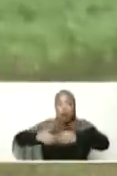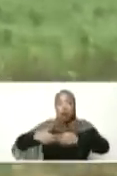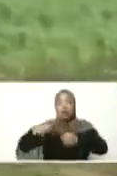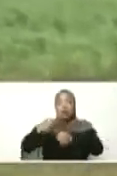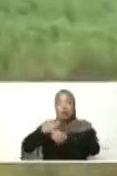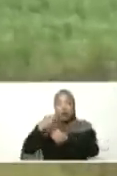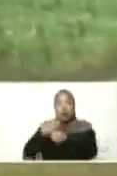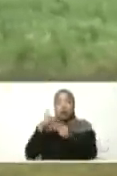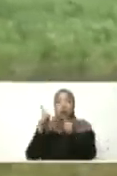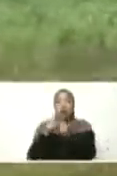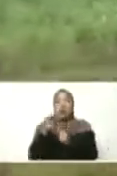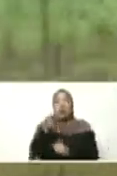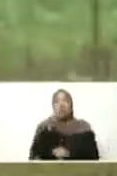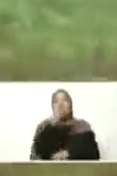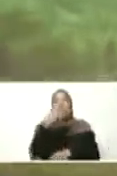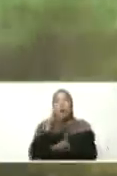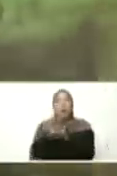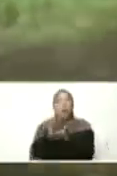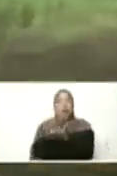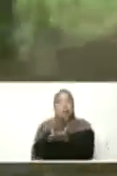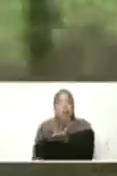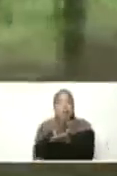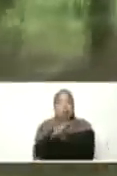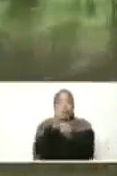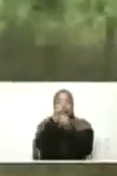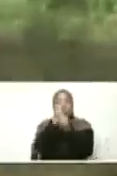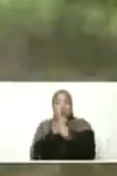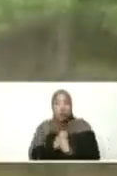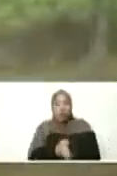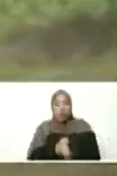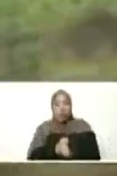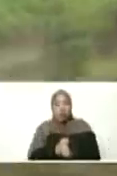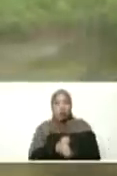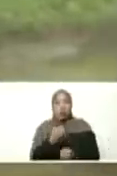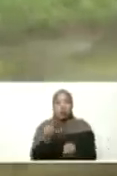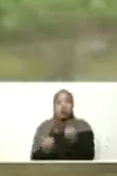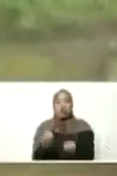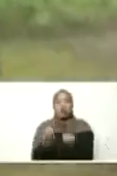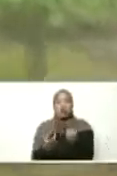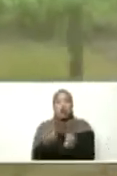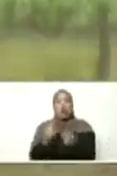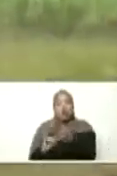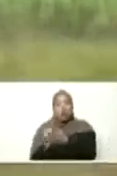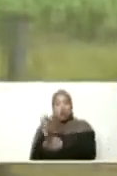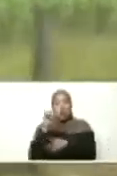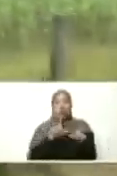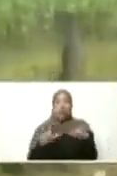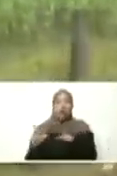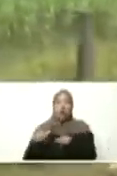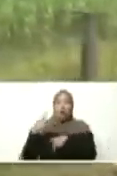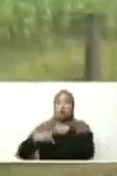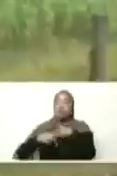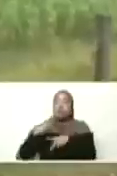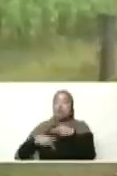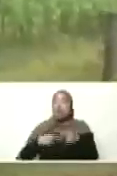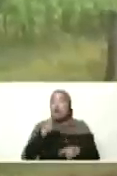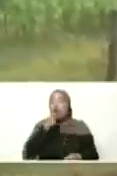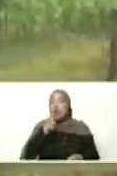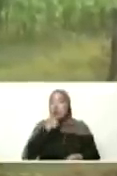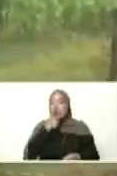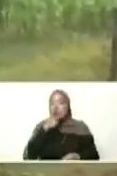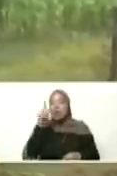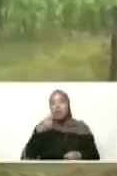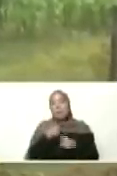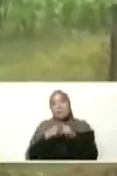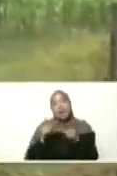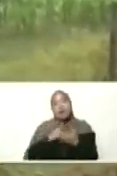por nombre Camilo Torres y actualmente pues estamos esperando esta gran cosecha de maíz para dar continuidad a ese hermoso proyecto, pero nos planteamos